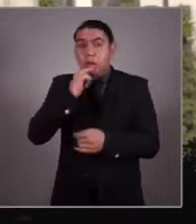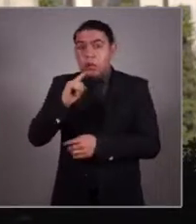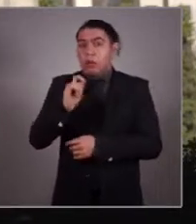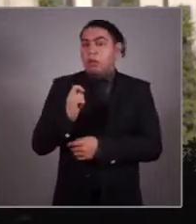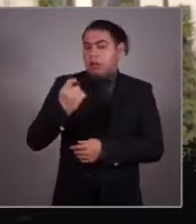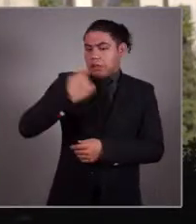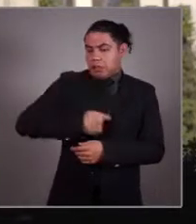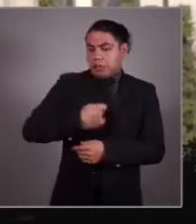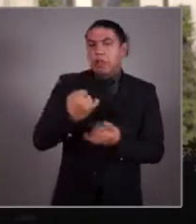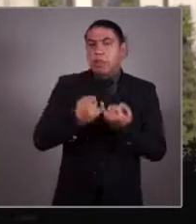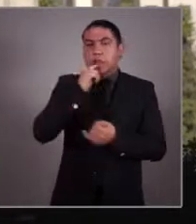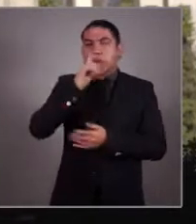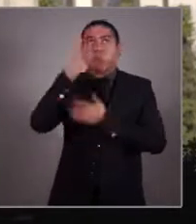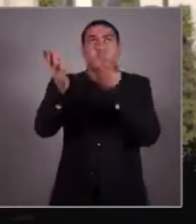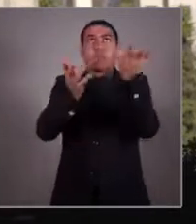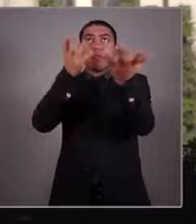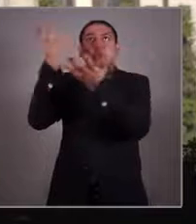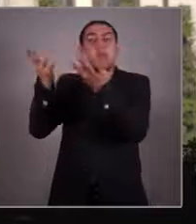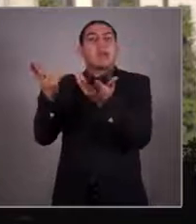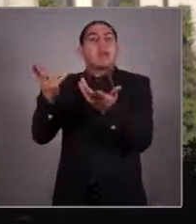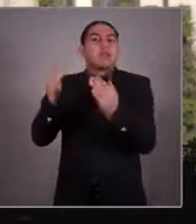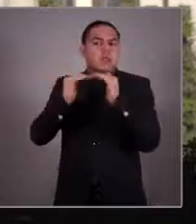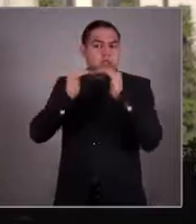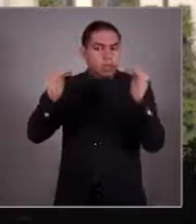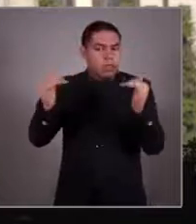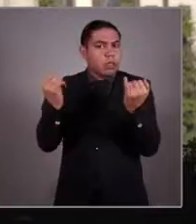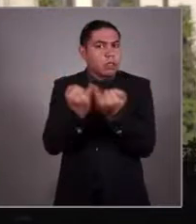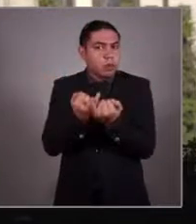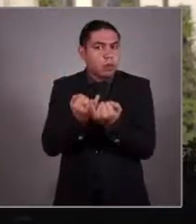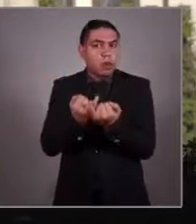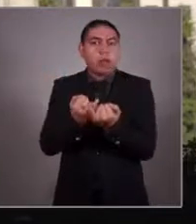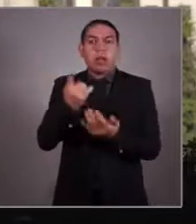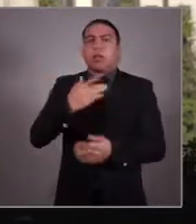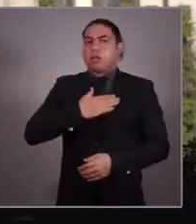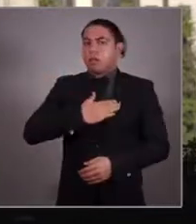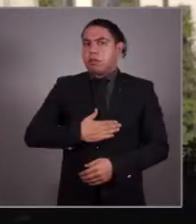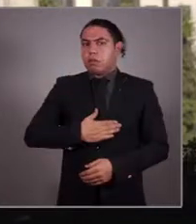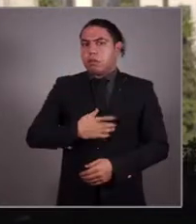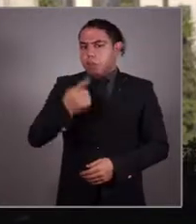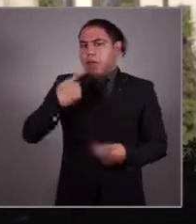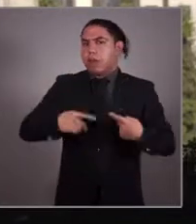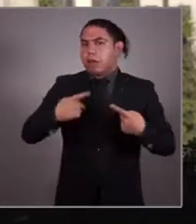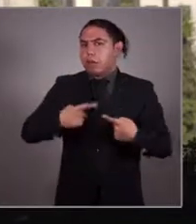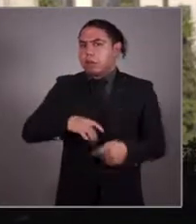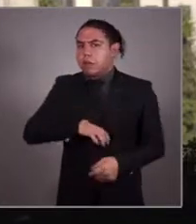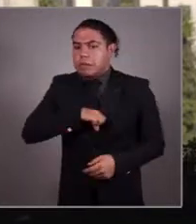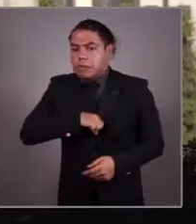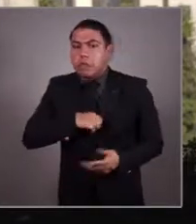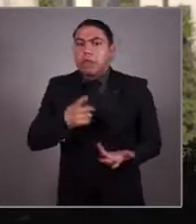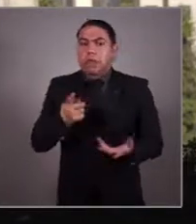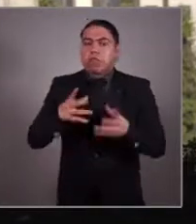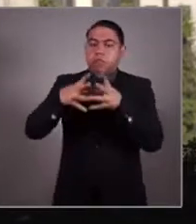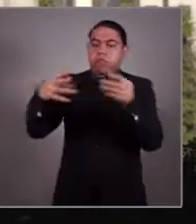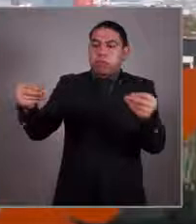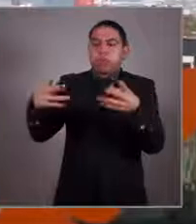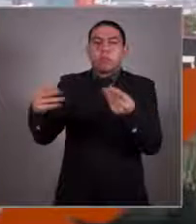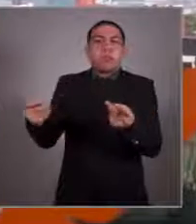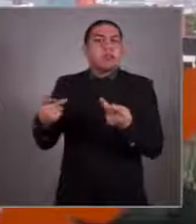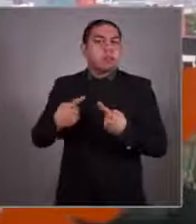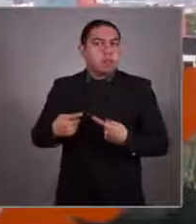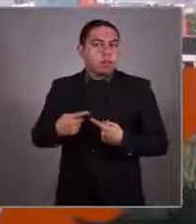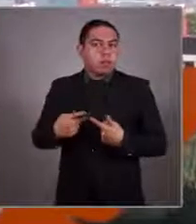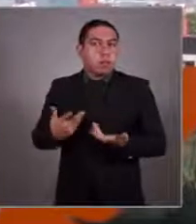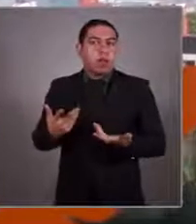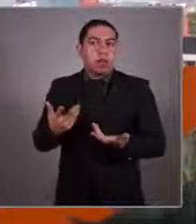identidad, por el medio ambiente, por la igualdad, por la justicia para las víctimas, por los desaparecidos. El